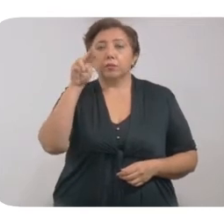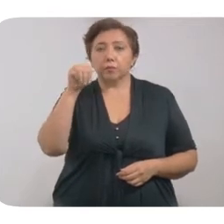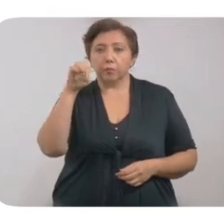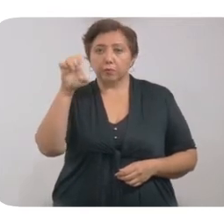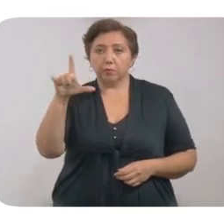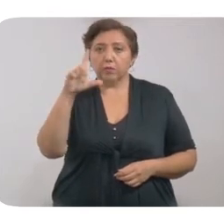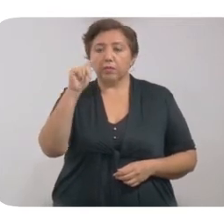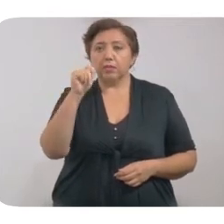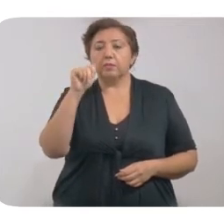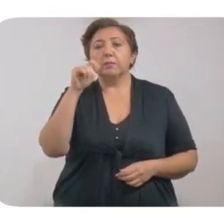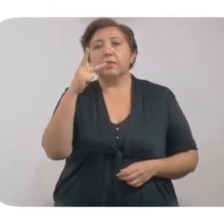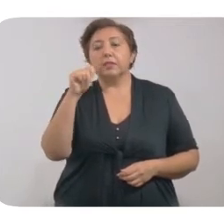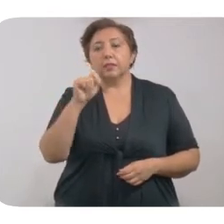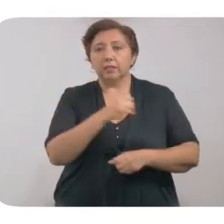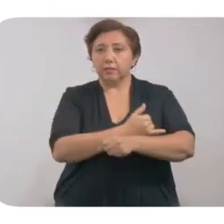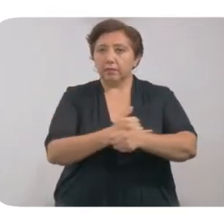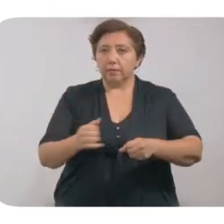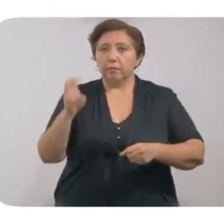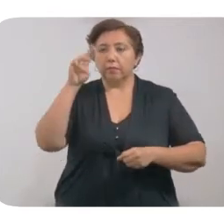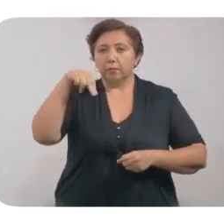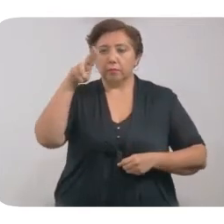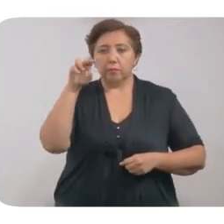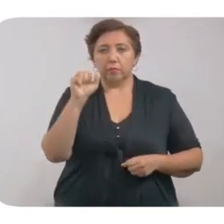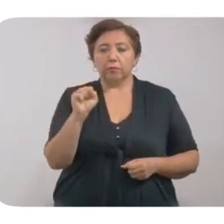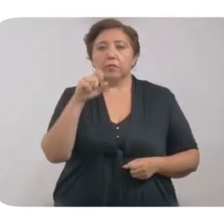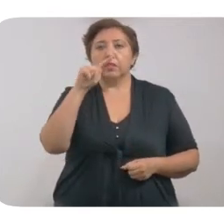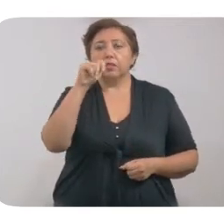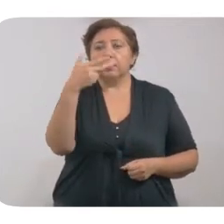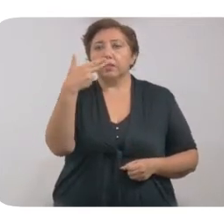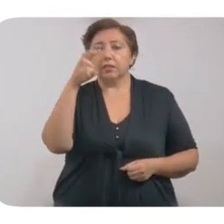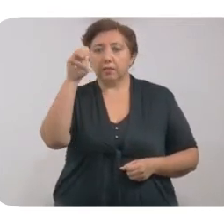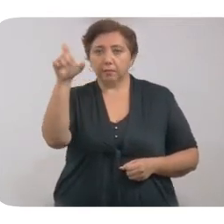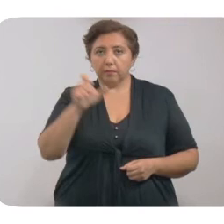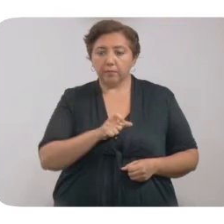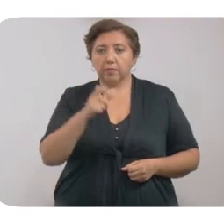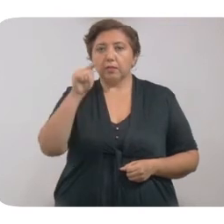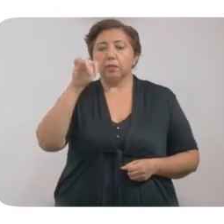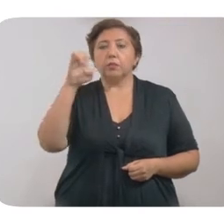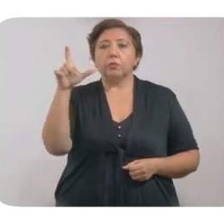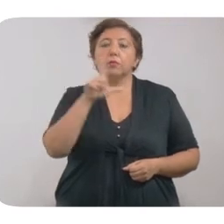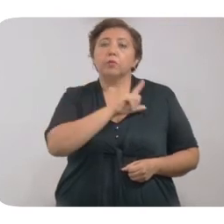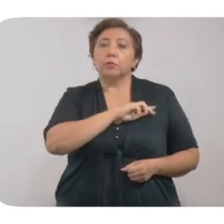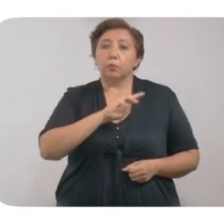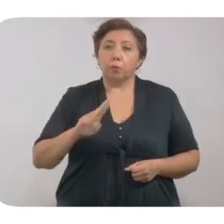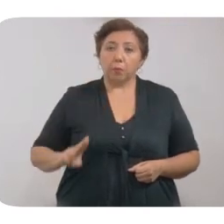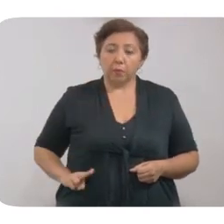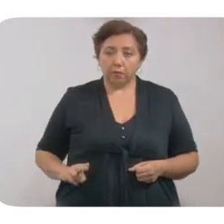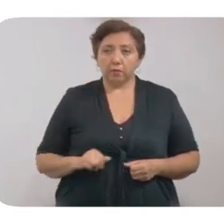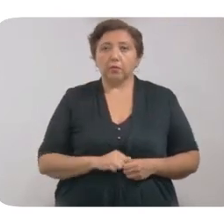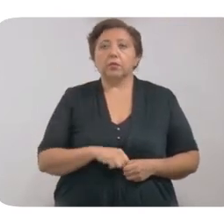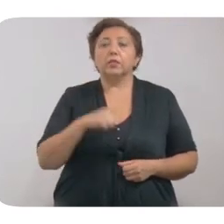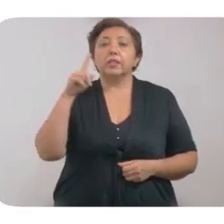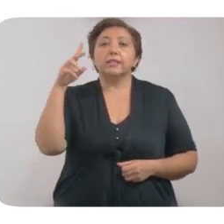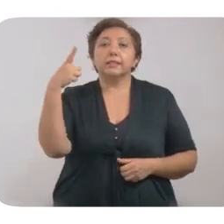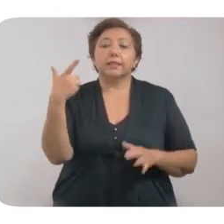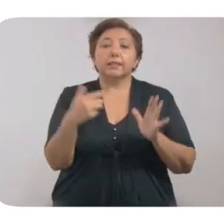Chemash, Espita, Izamal, Muna, Sutzal, Tacmec, Tecash, Ticul y Humán. En total, ya